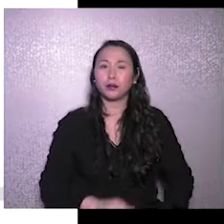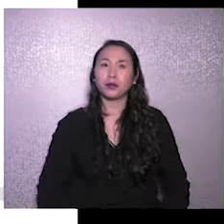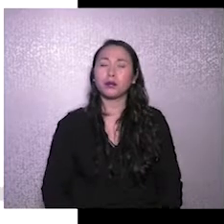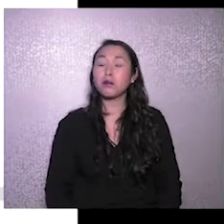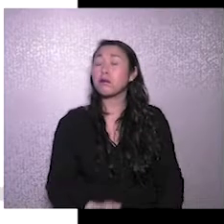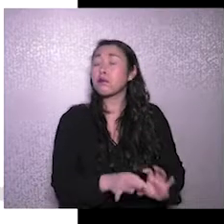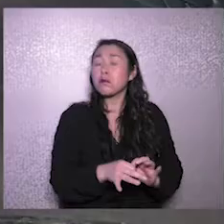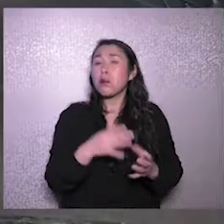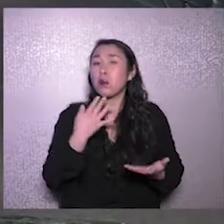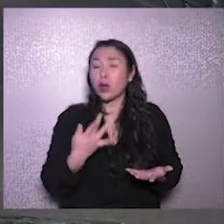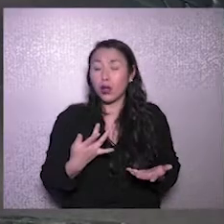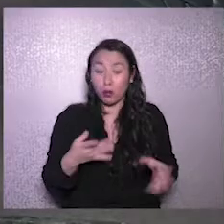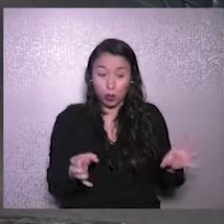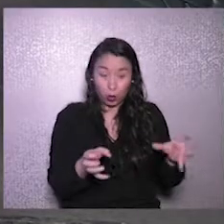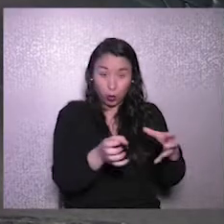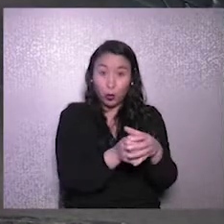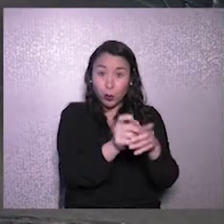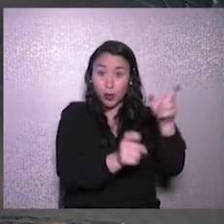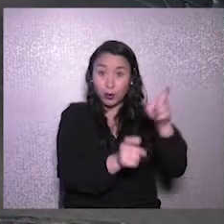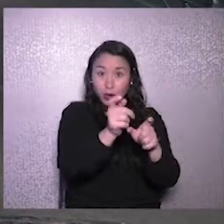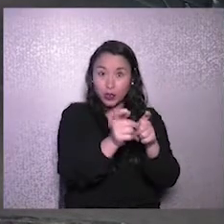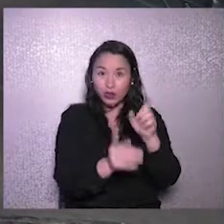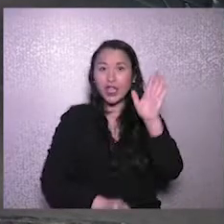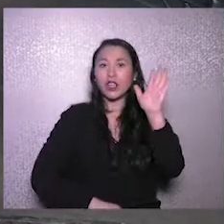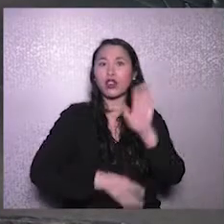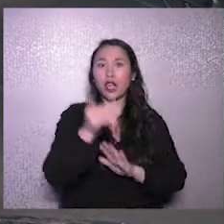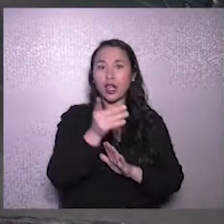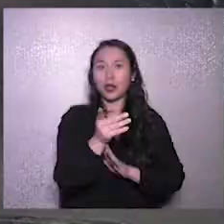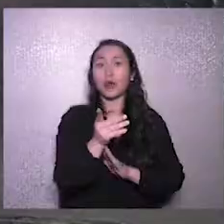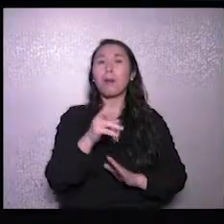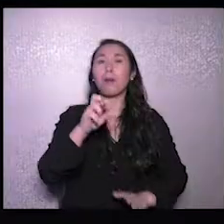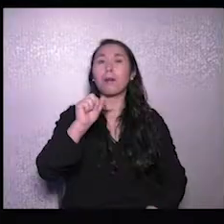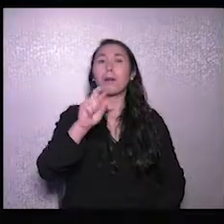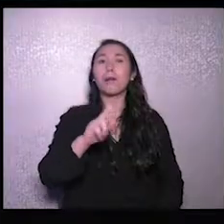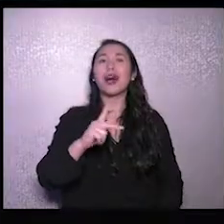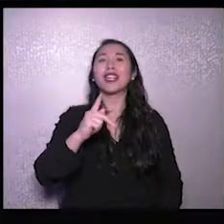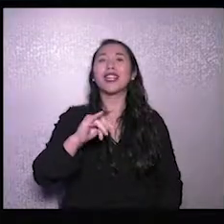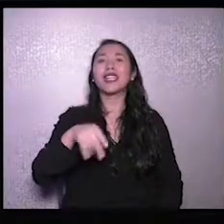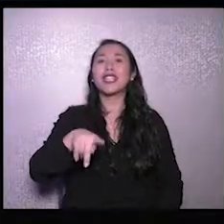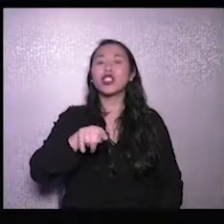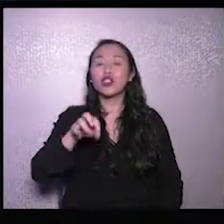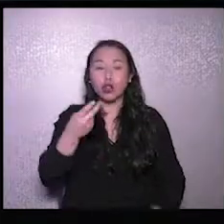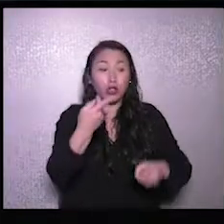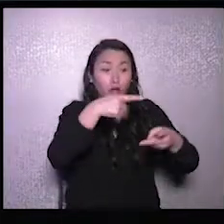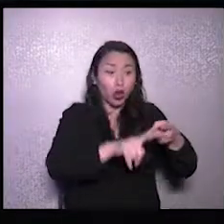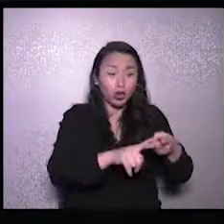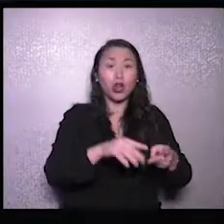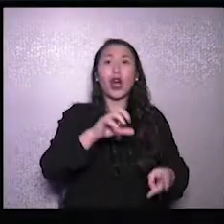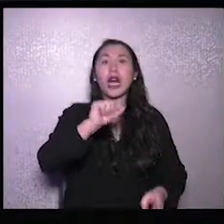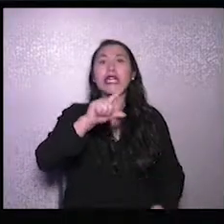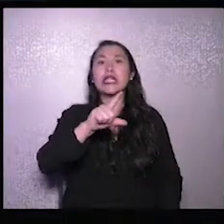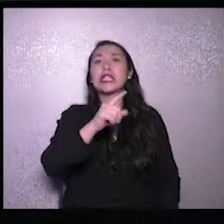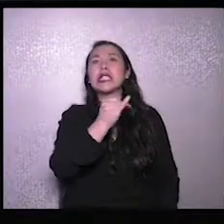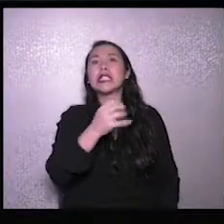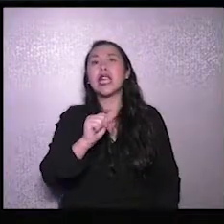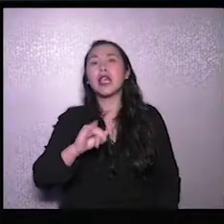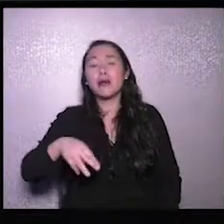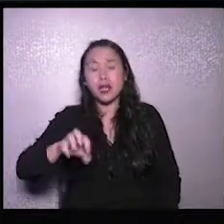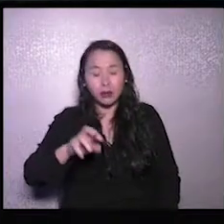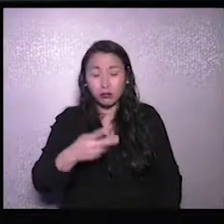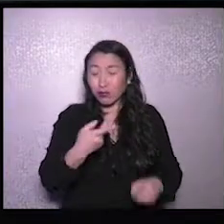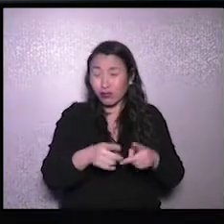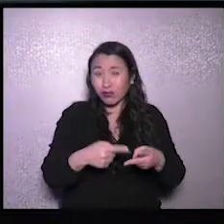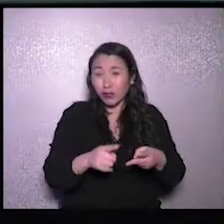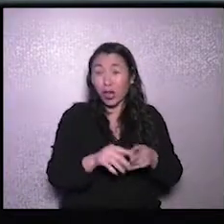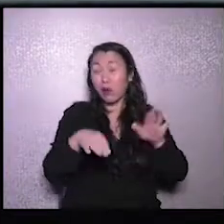qué? Porque un grupo de ellos va a desarrollar Parkinson. Un grupo de ellos va a desarrollar Alzheimer. A lo mejor un grupo de ellos va a ser un